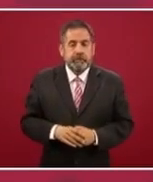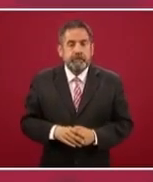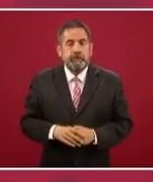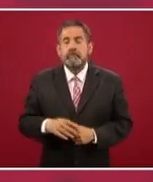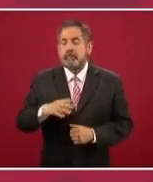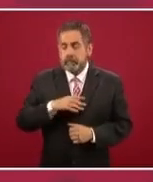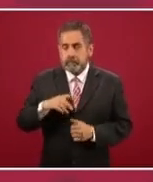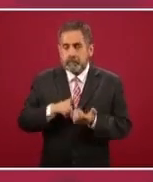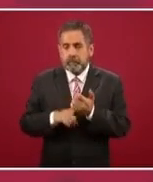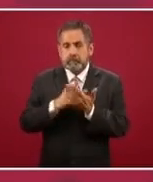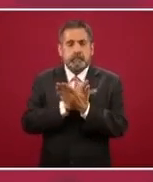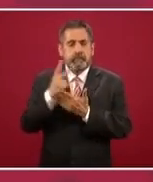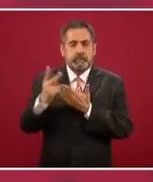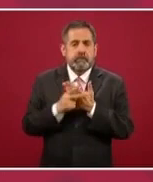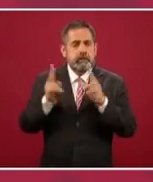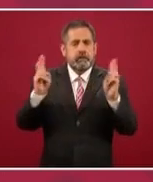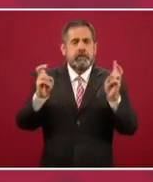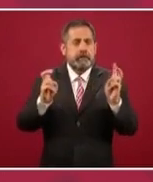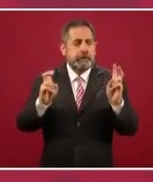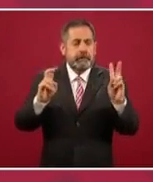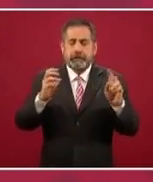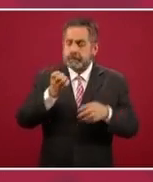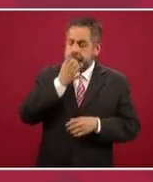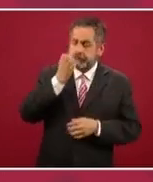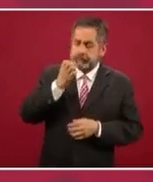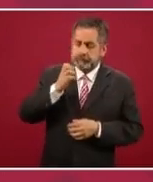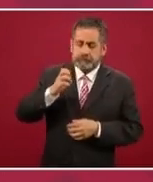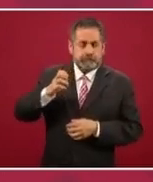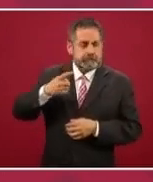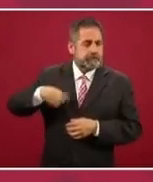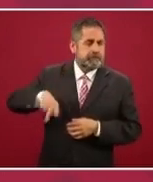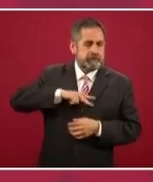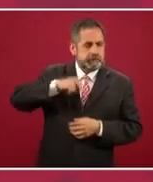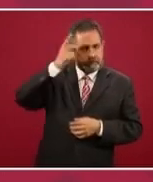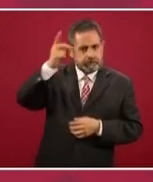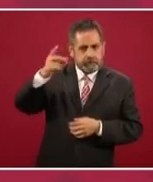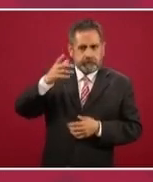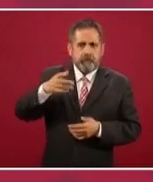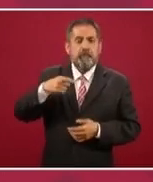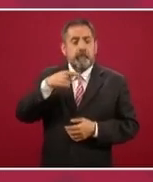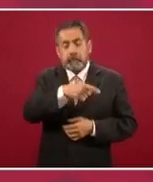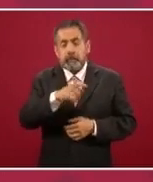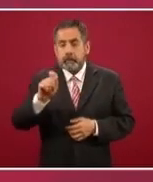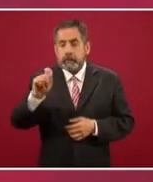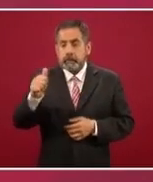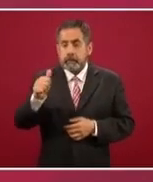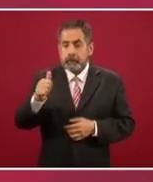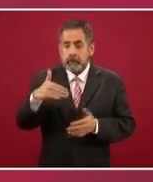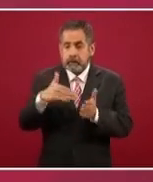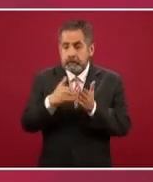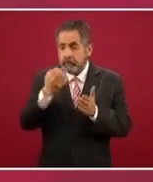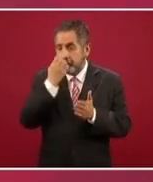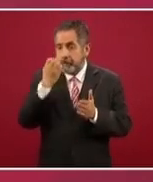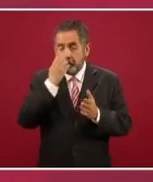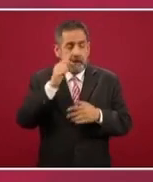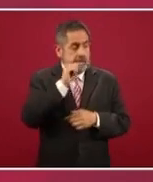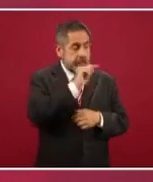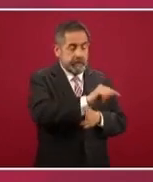Tenemos un programa que se llama La Escuela es Nuestra, que ya comenzó con 26,000 escuelas